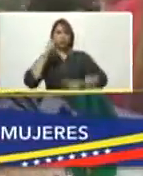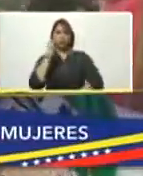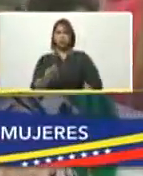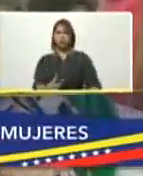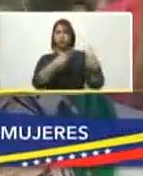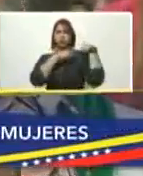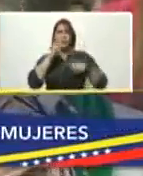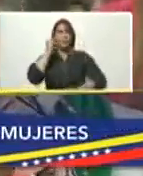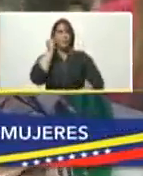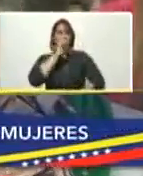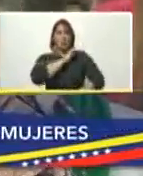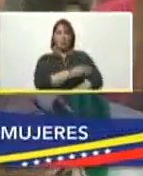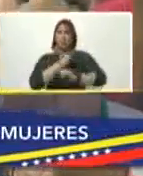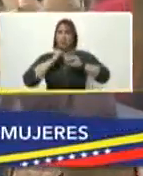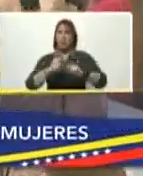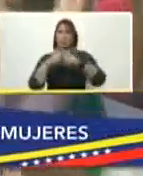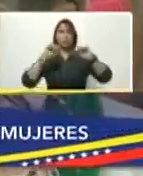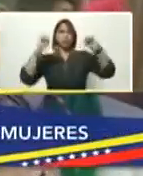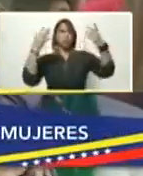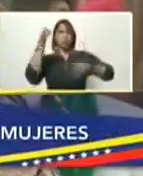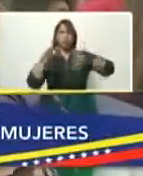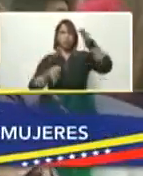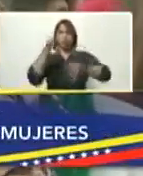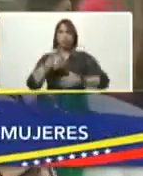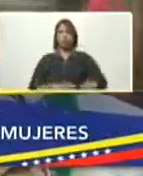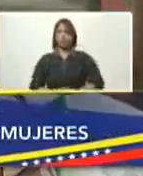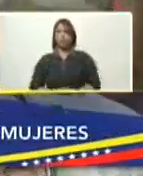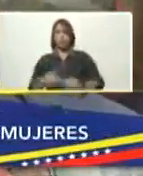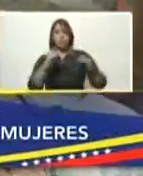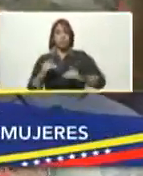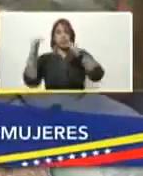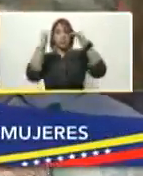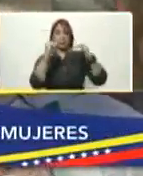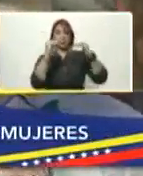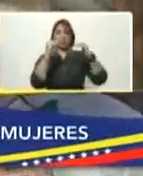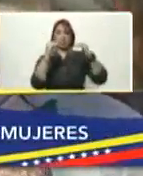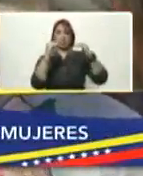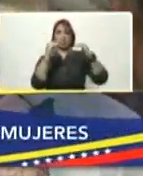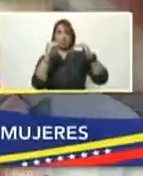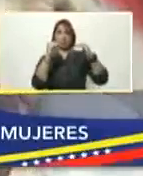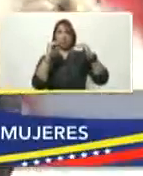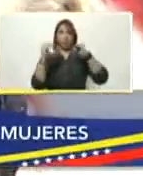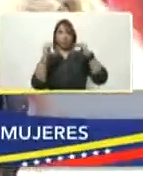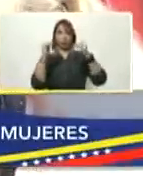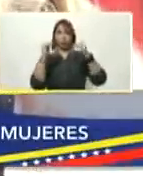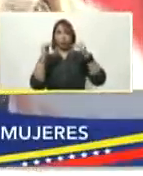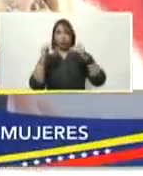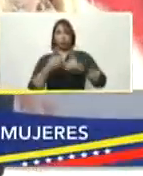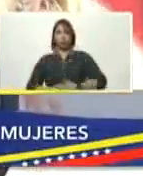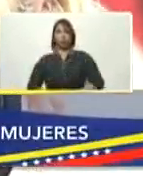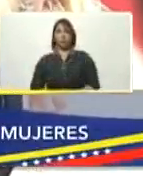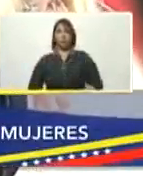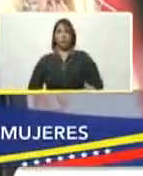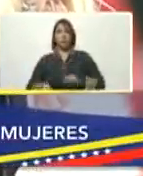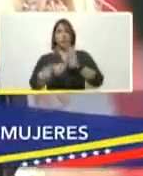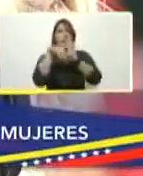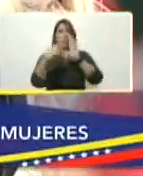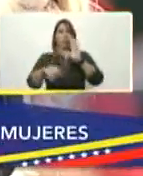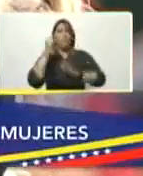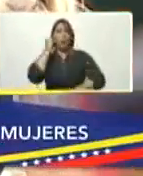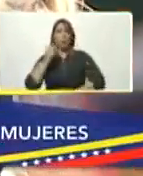del feminismo para lograr la justicia, la igualdad, la equidad y los derechos de